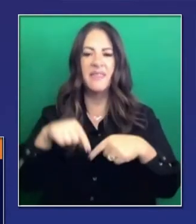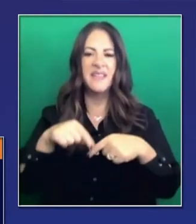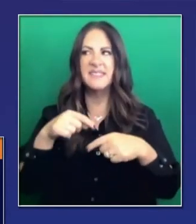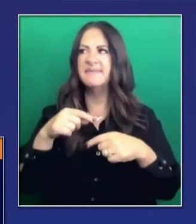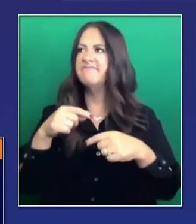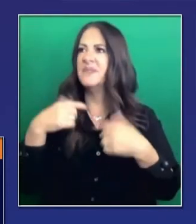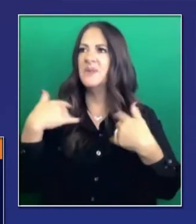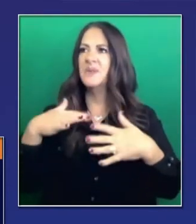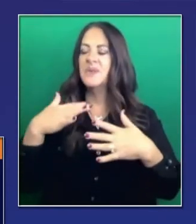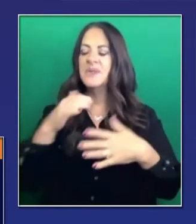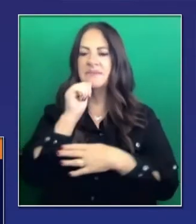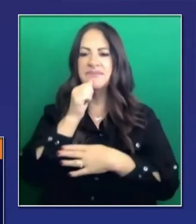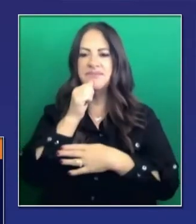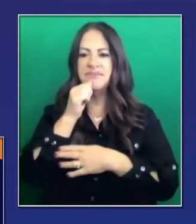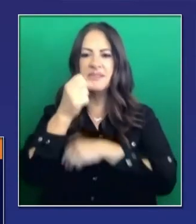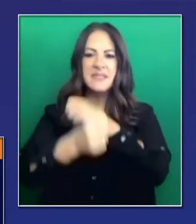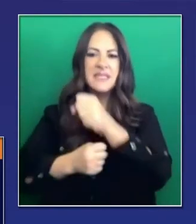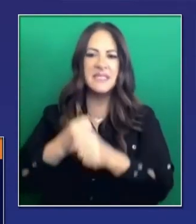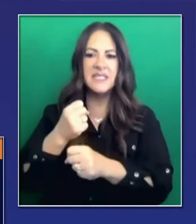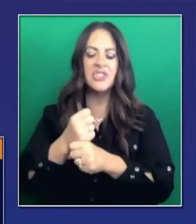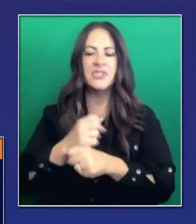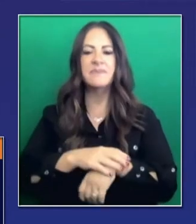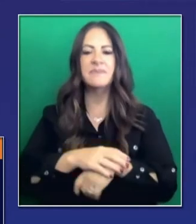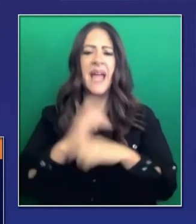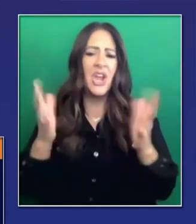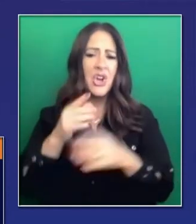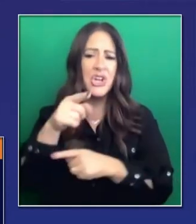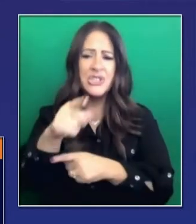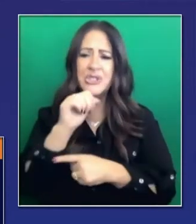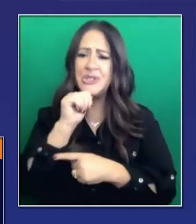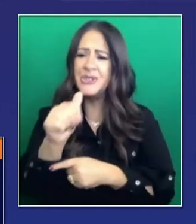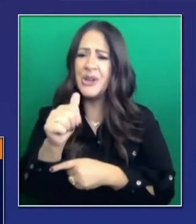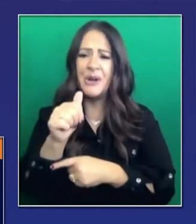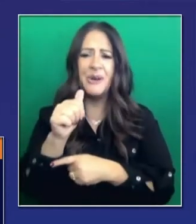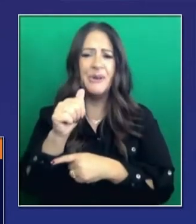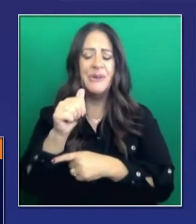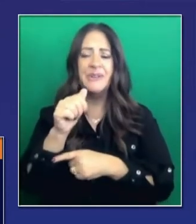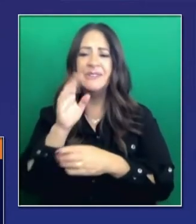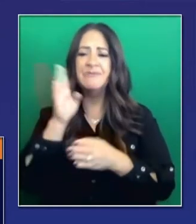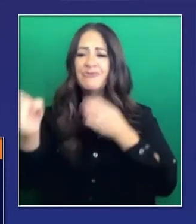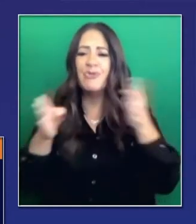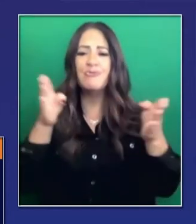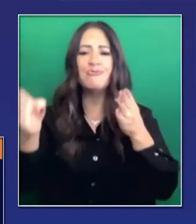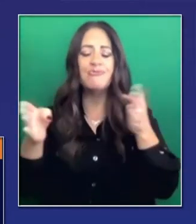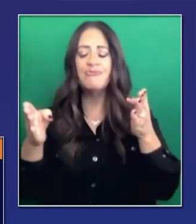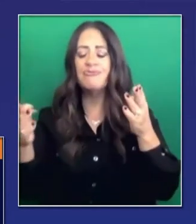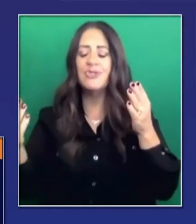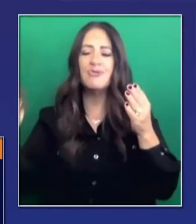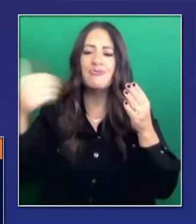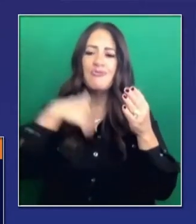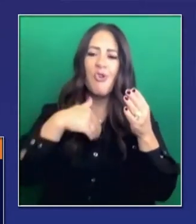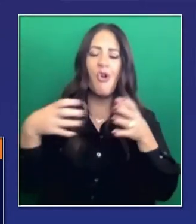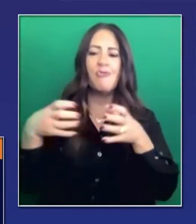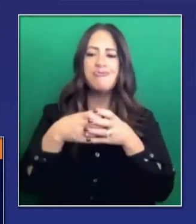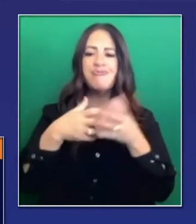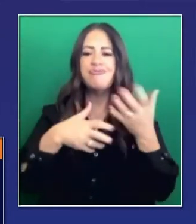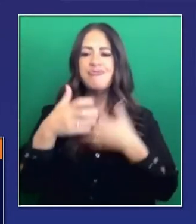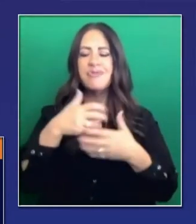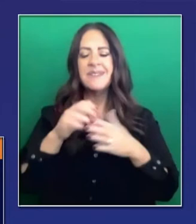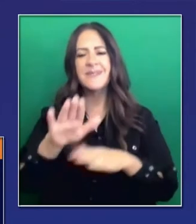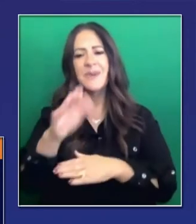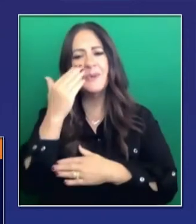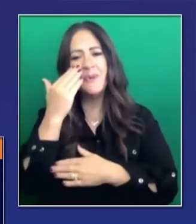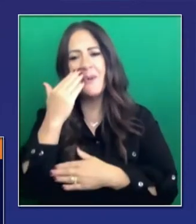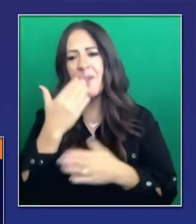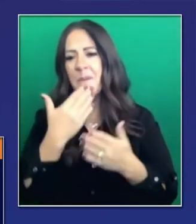este año arduo, instándoles a que no se reúnan con grupos fuera de su hogar y que usen su sentido